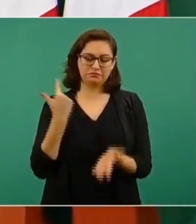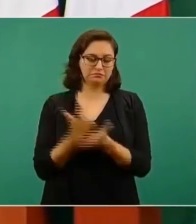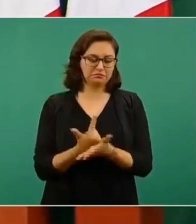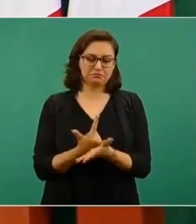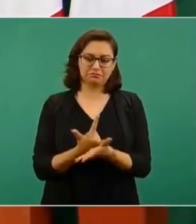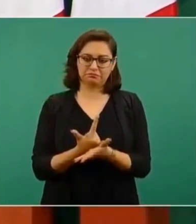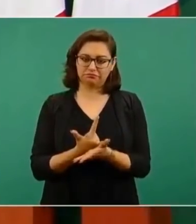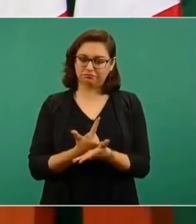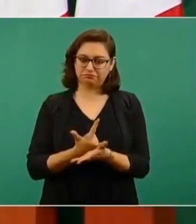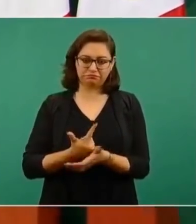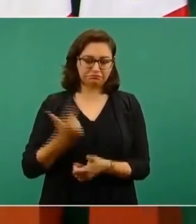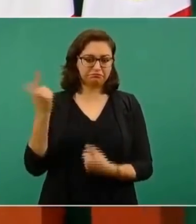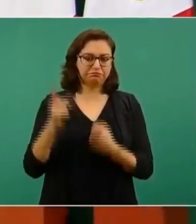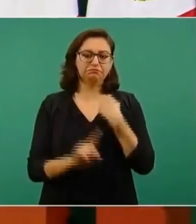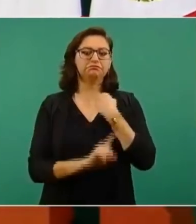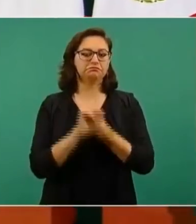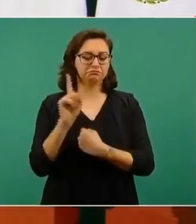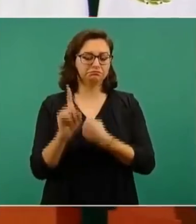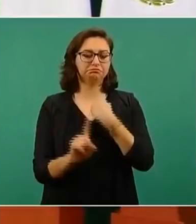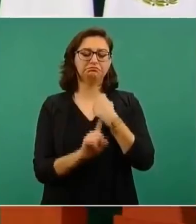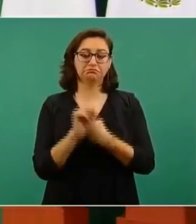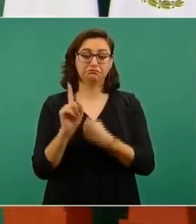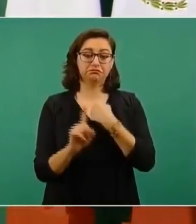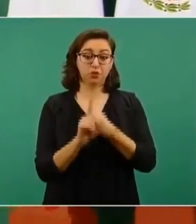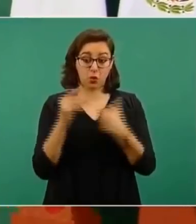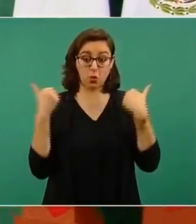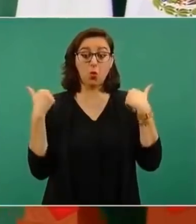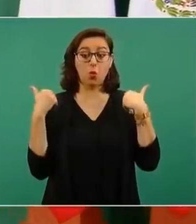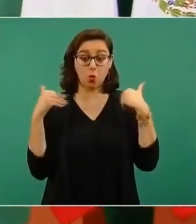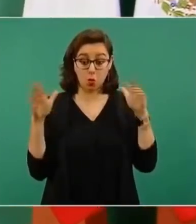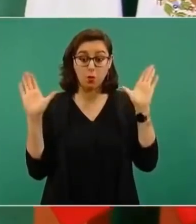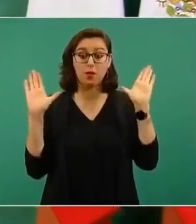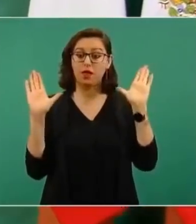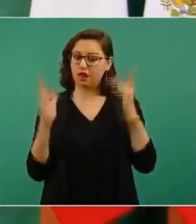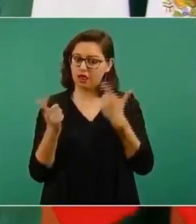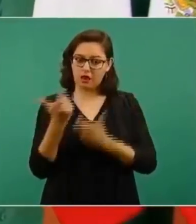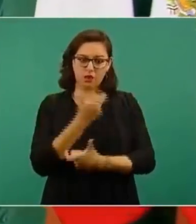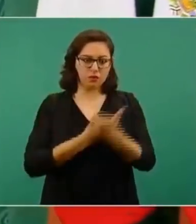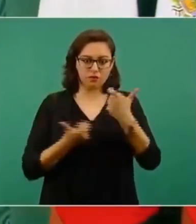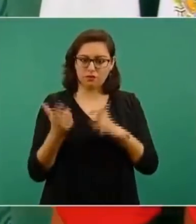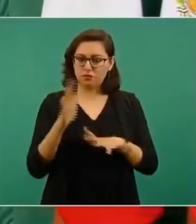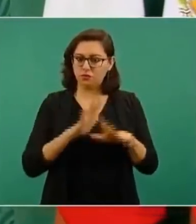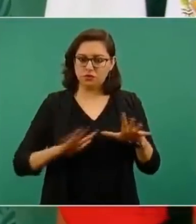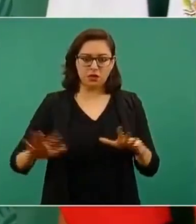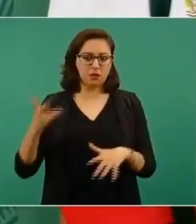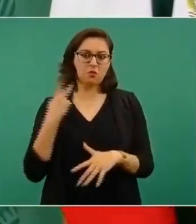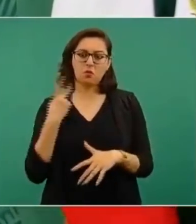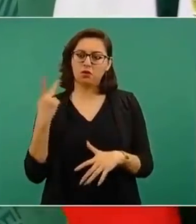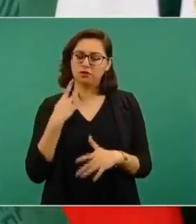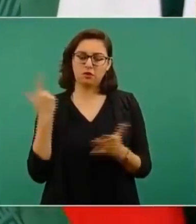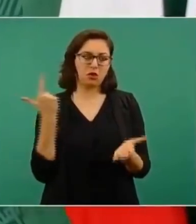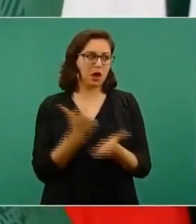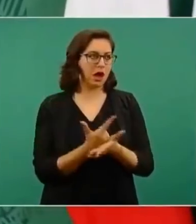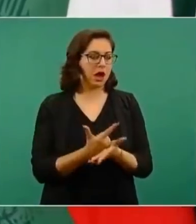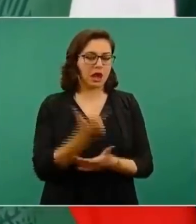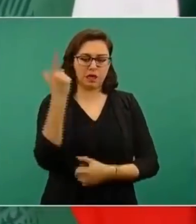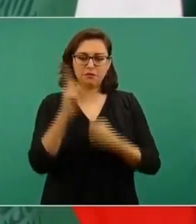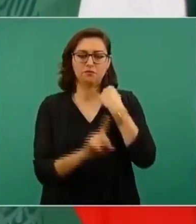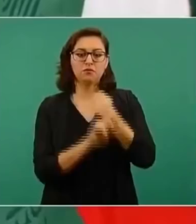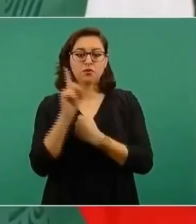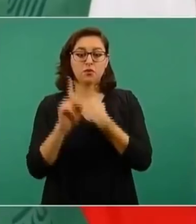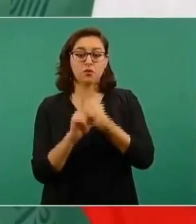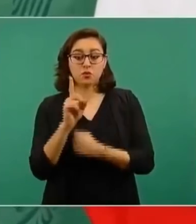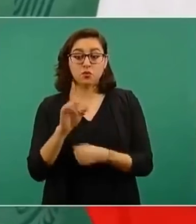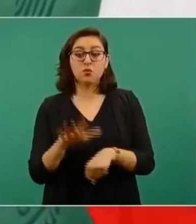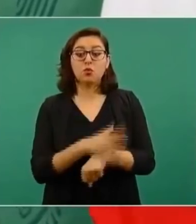gravísima de todo, en todos los órdenes, en lo económico, en lo social y en lo político. Entonces,